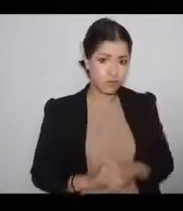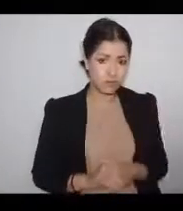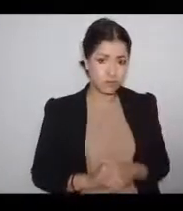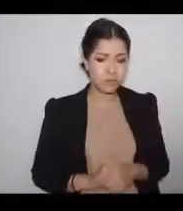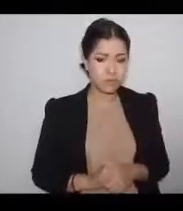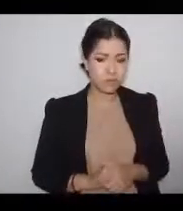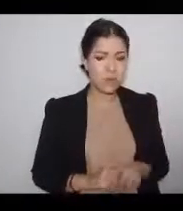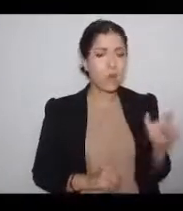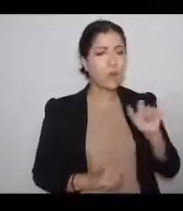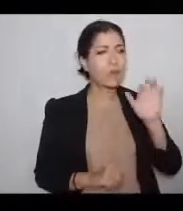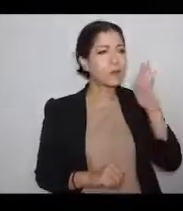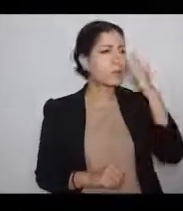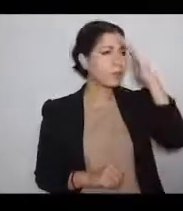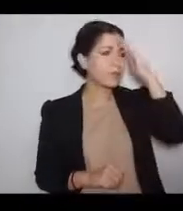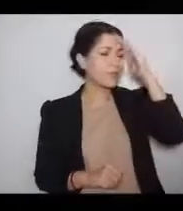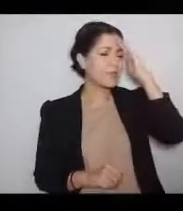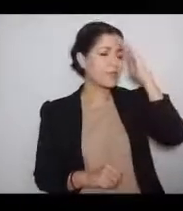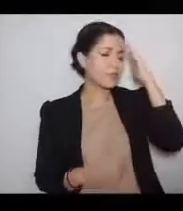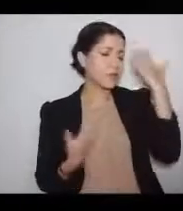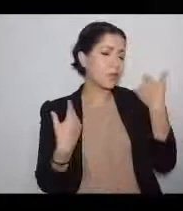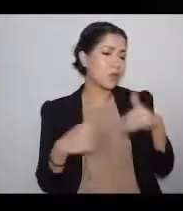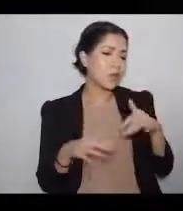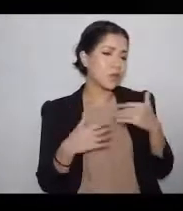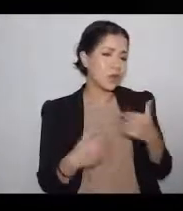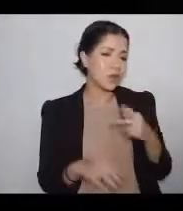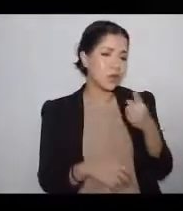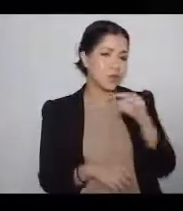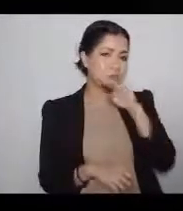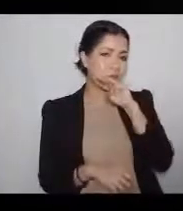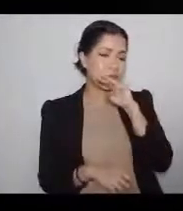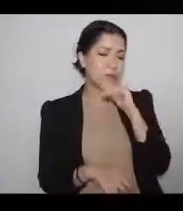Cada vez que pienso en ella, todos los demás problemas salen sobrando.